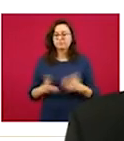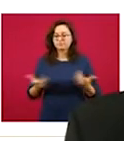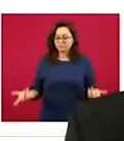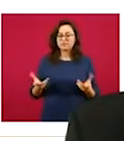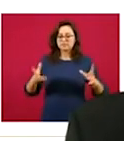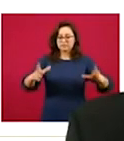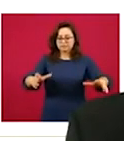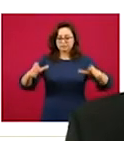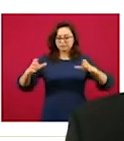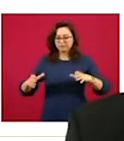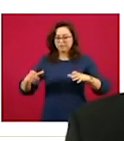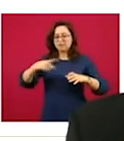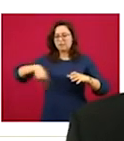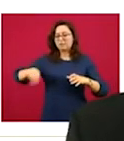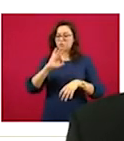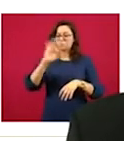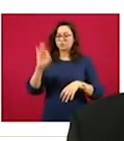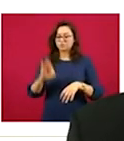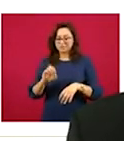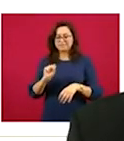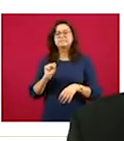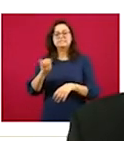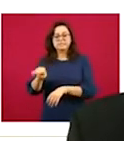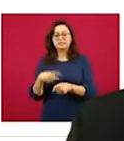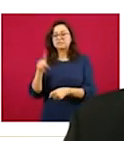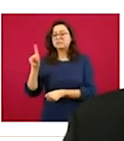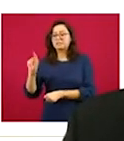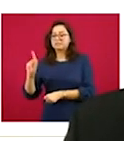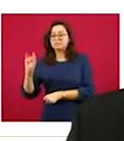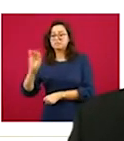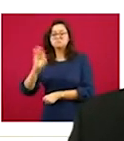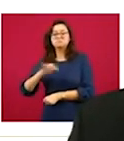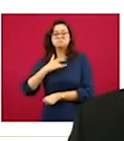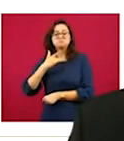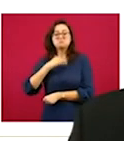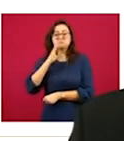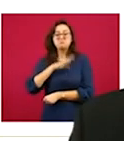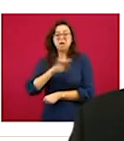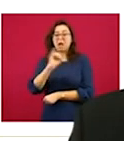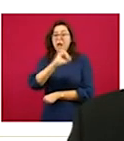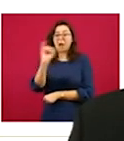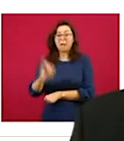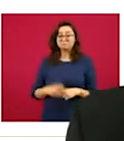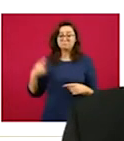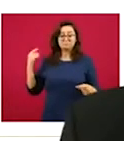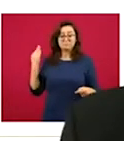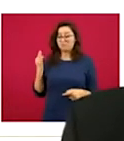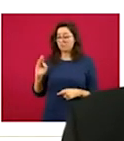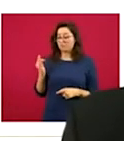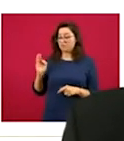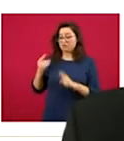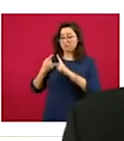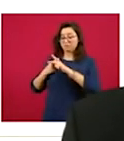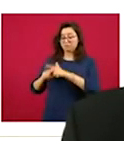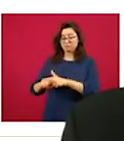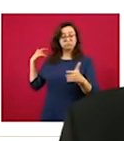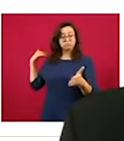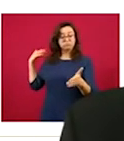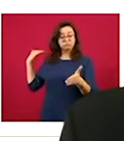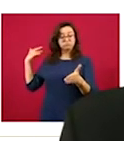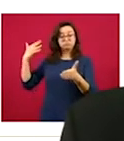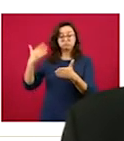pero encontraron que estimadamente, una estimación, a partir de esta encuesta, se hace una estimación, de que en México 31